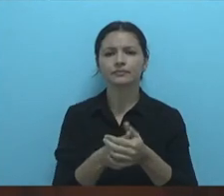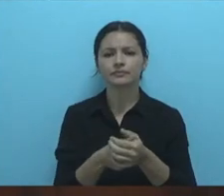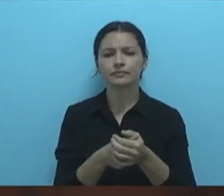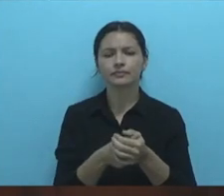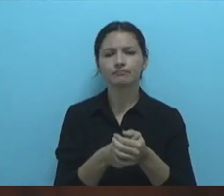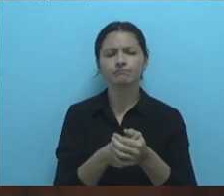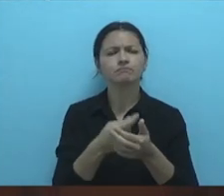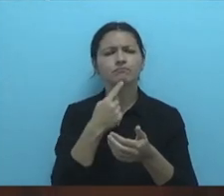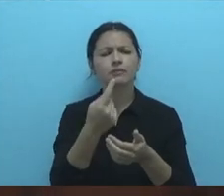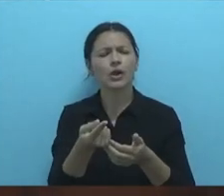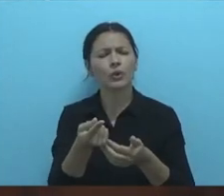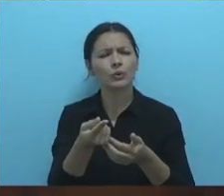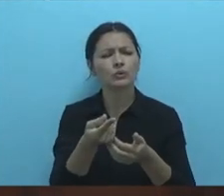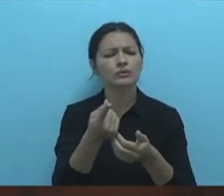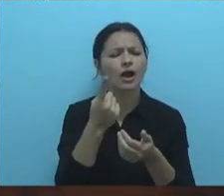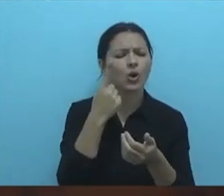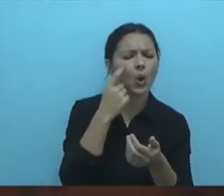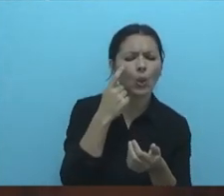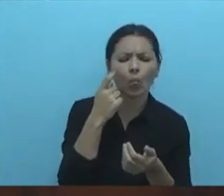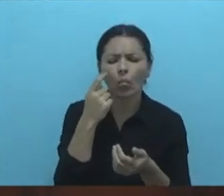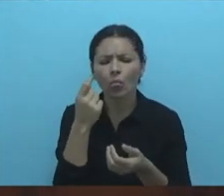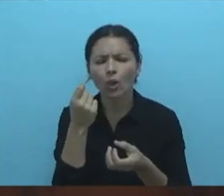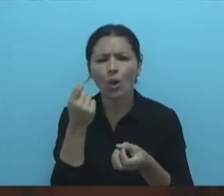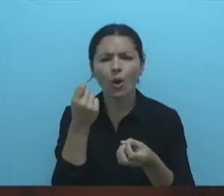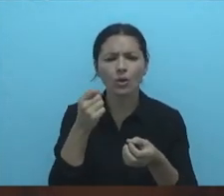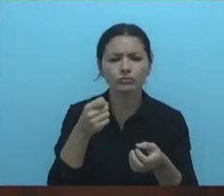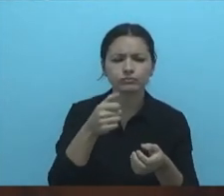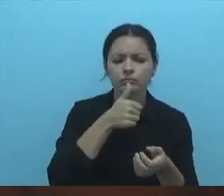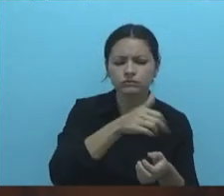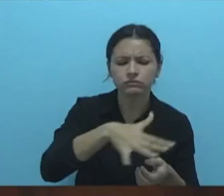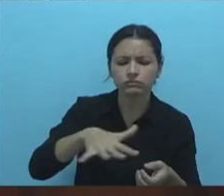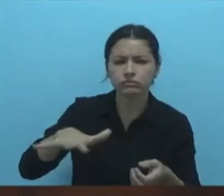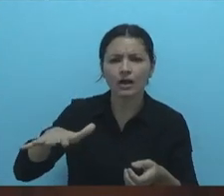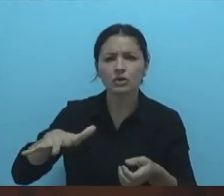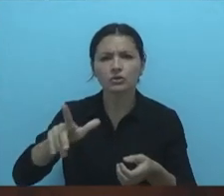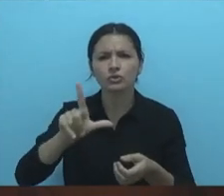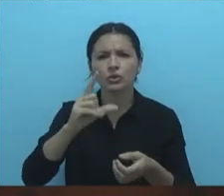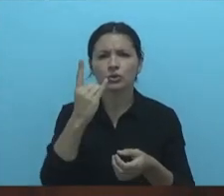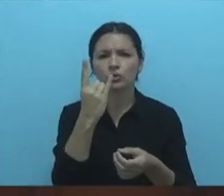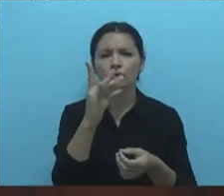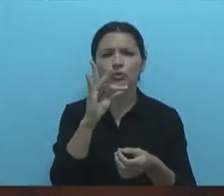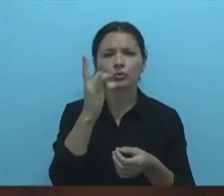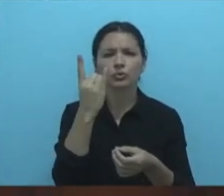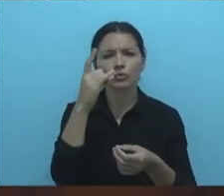periódicas de relevamientos ambiental que se realicen en el arroyo de ludueña Así mismo